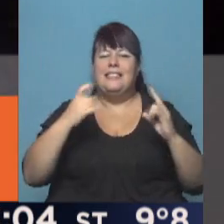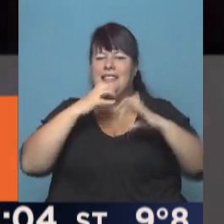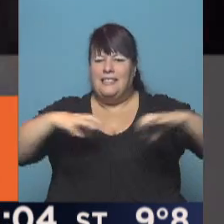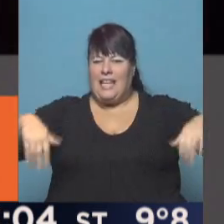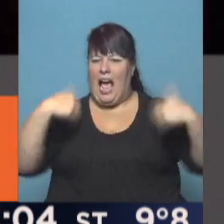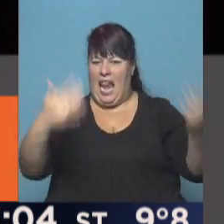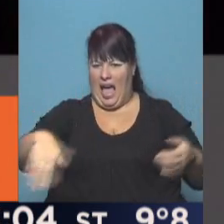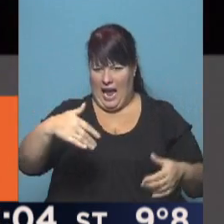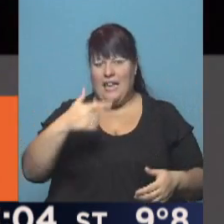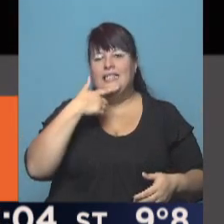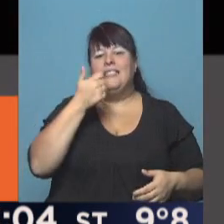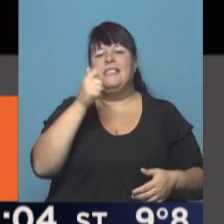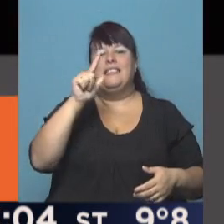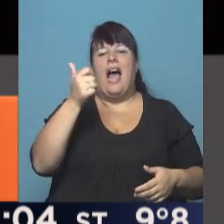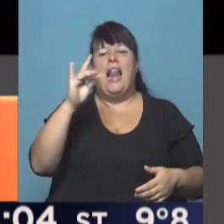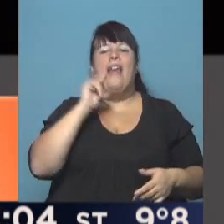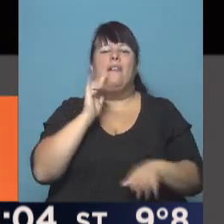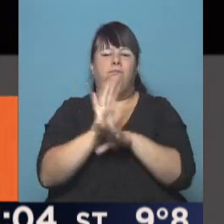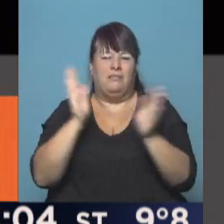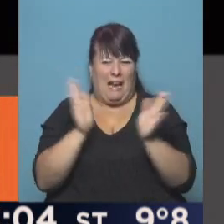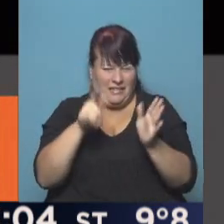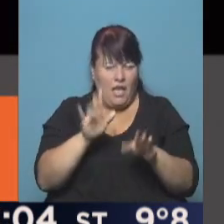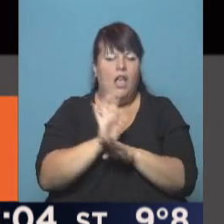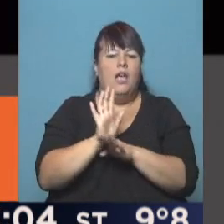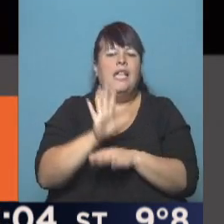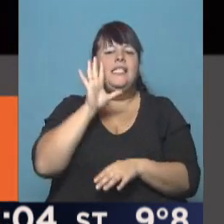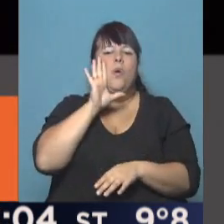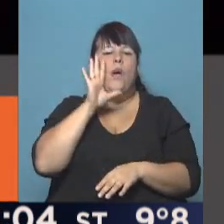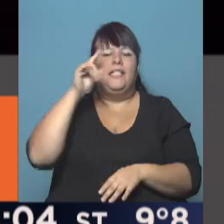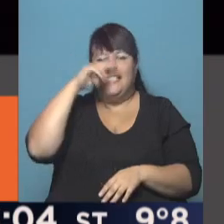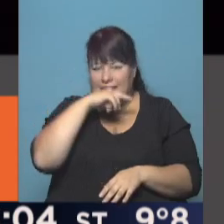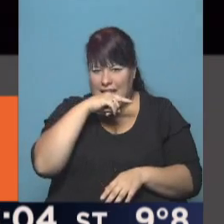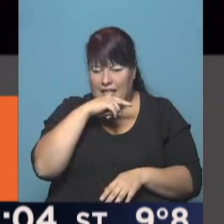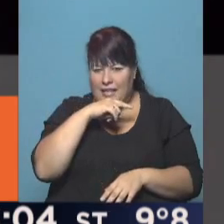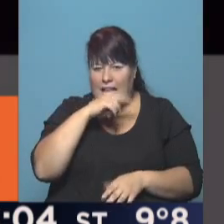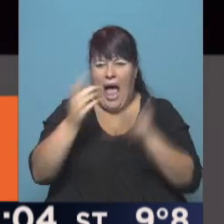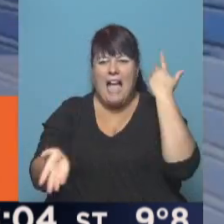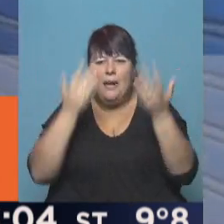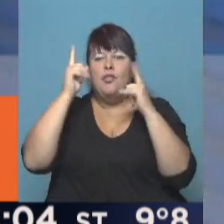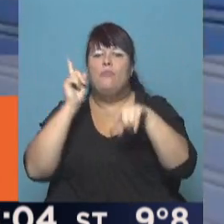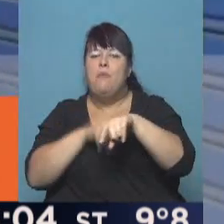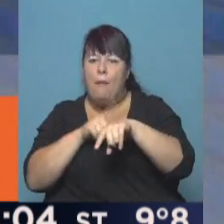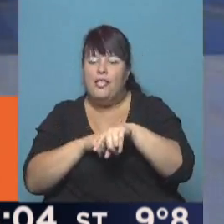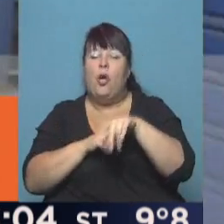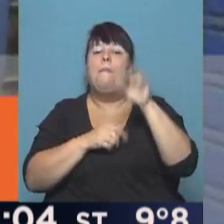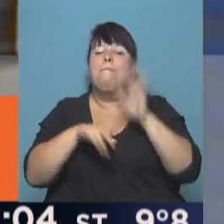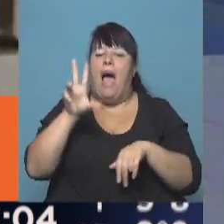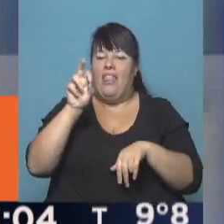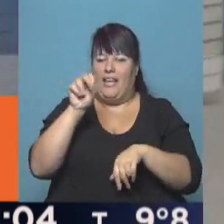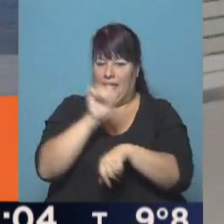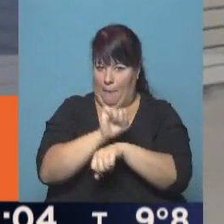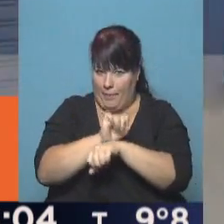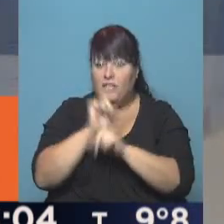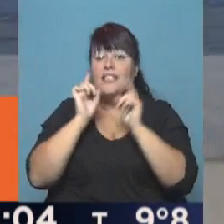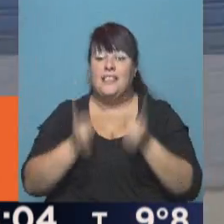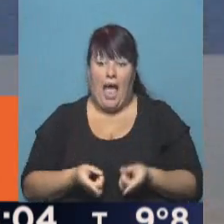al aire libre. La Saladita, como bien lo dijiste vos, tiene que ver con 57 allanamientos simultáneos y más de 30 detenidos, entre los